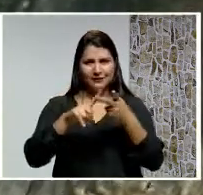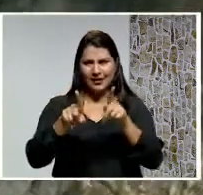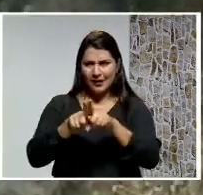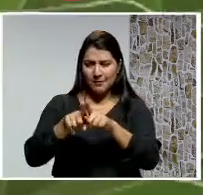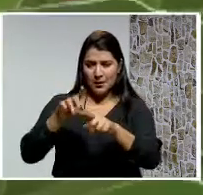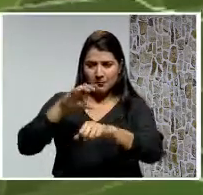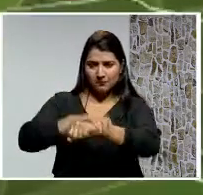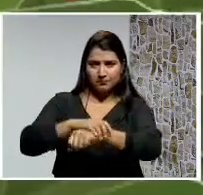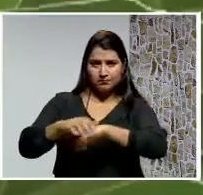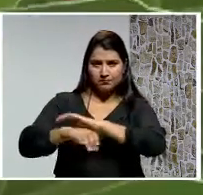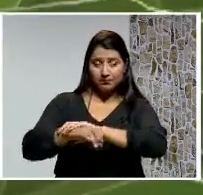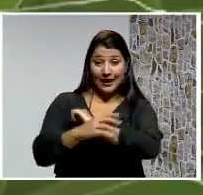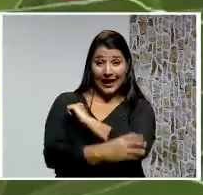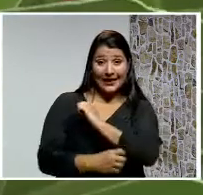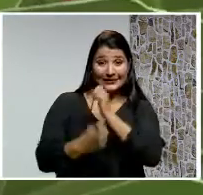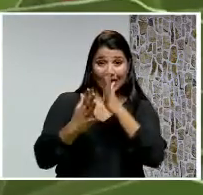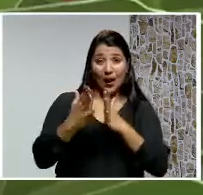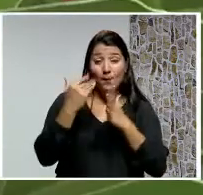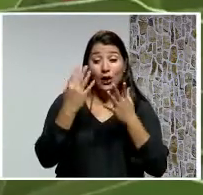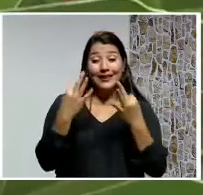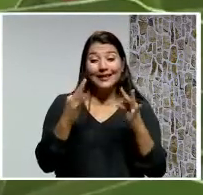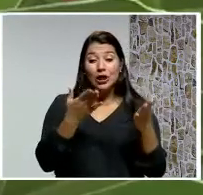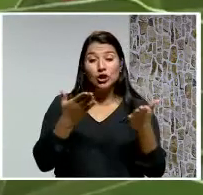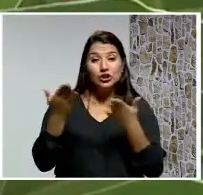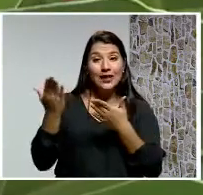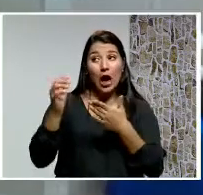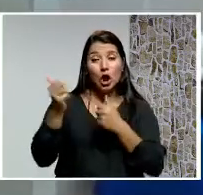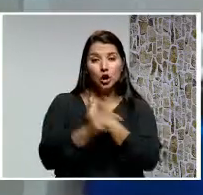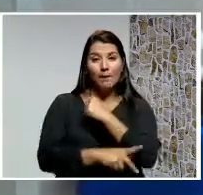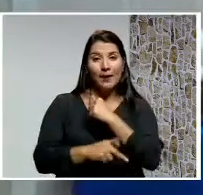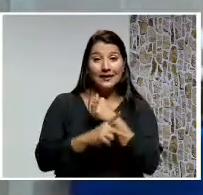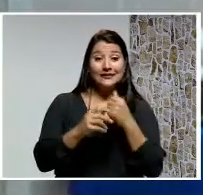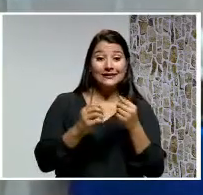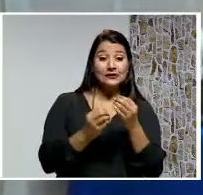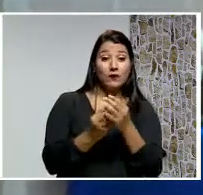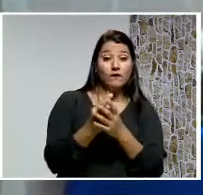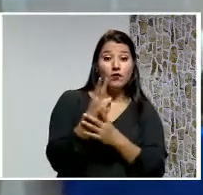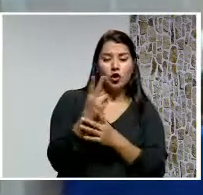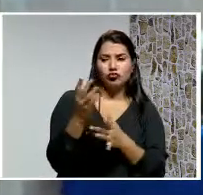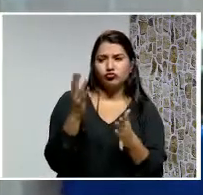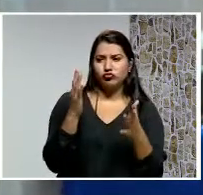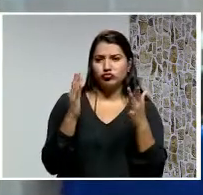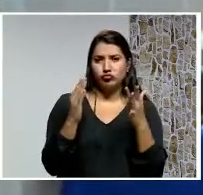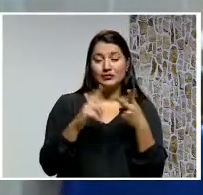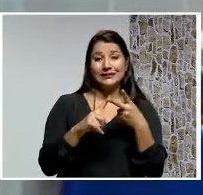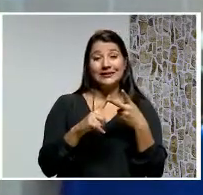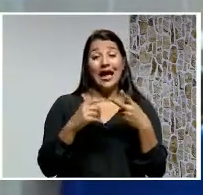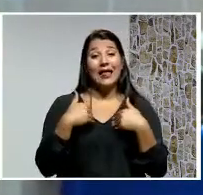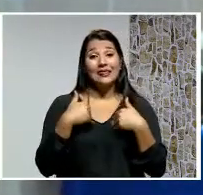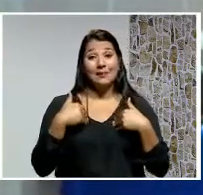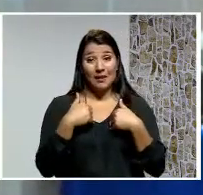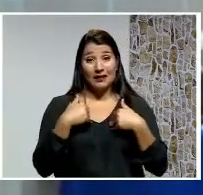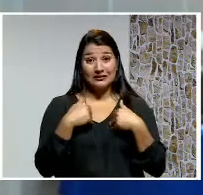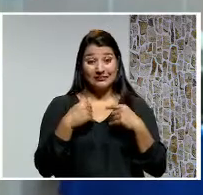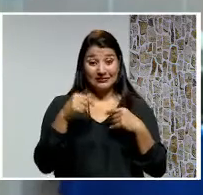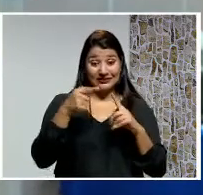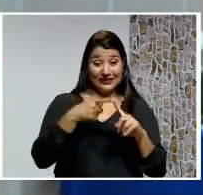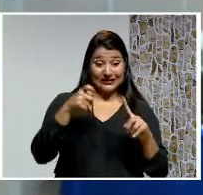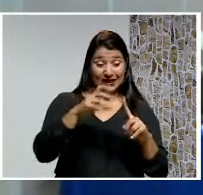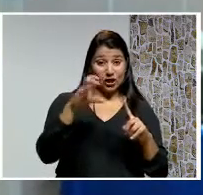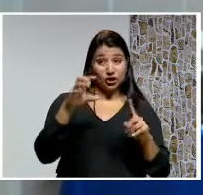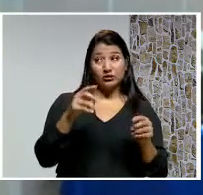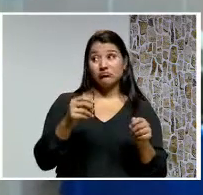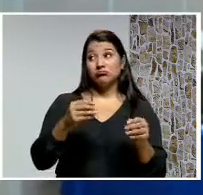detenidos al tratar de sacar del país flora y fauna silvestre. La Comisión ha trabajado y se ha enfocado más que todo en temas